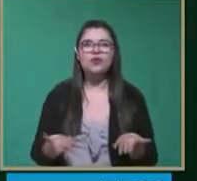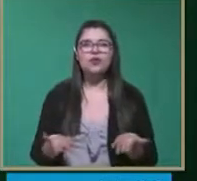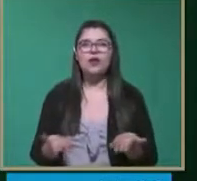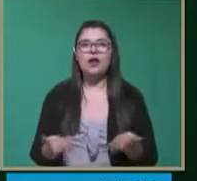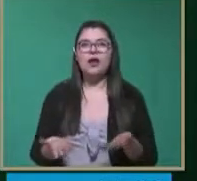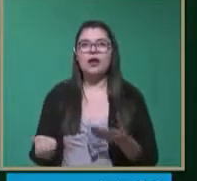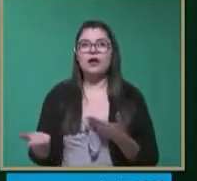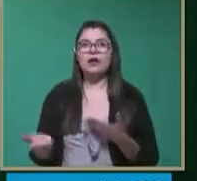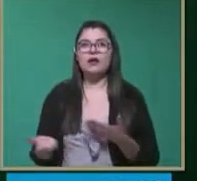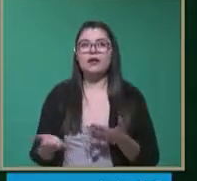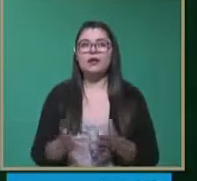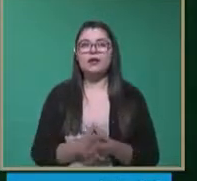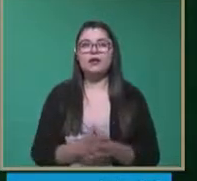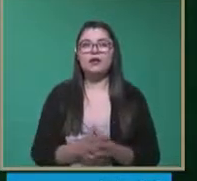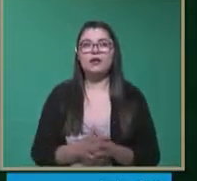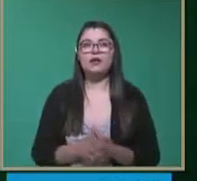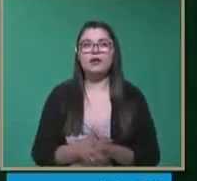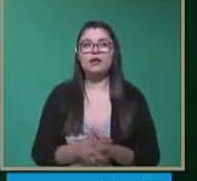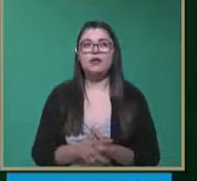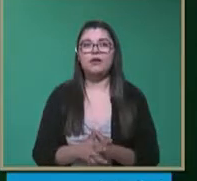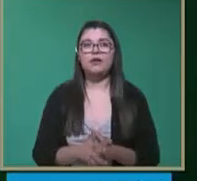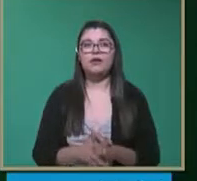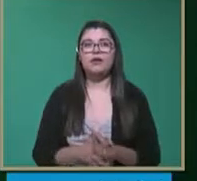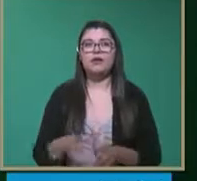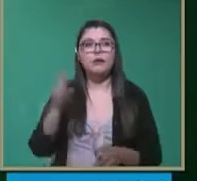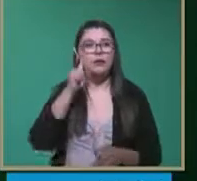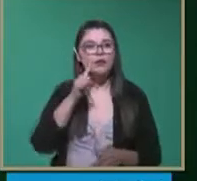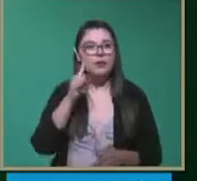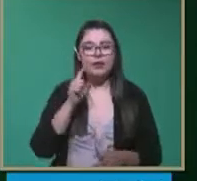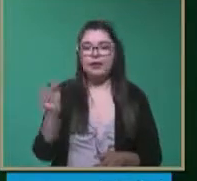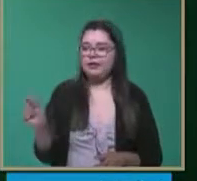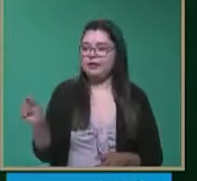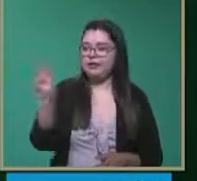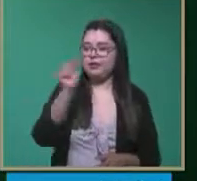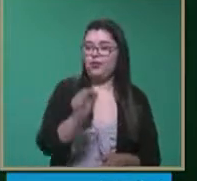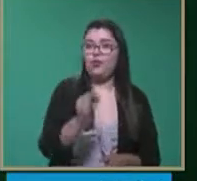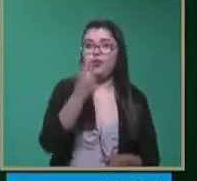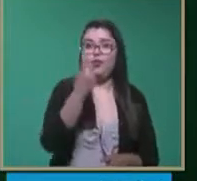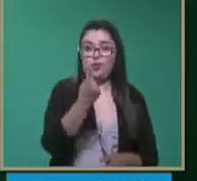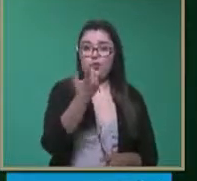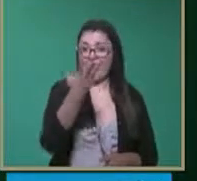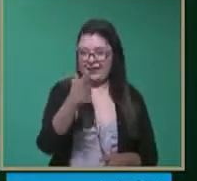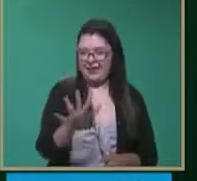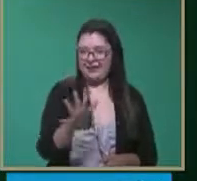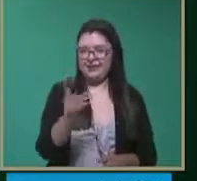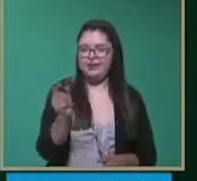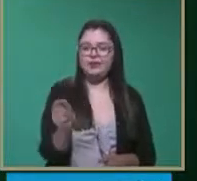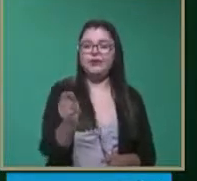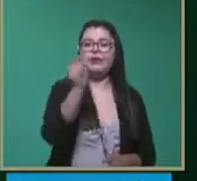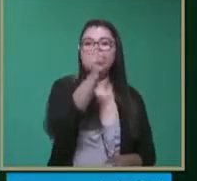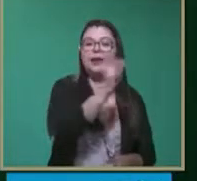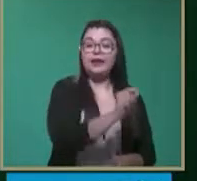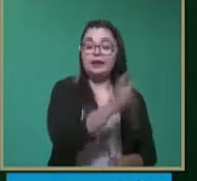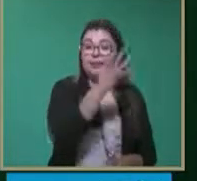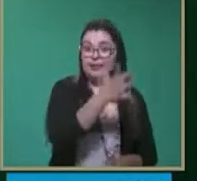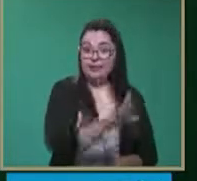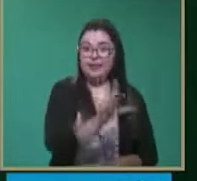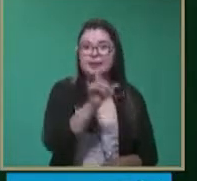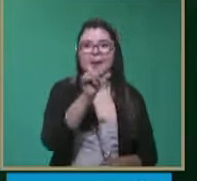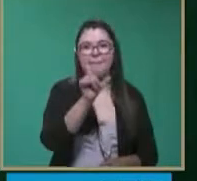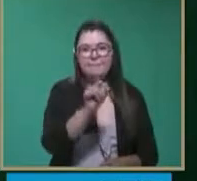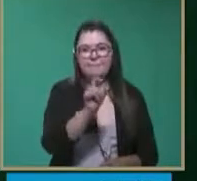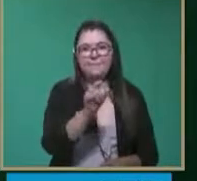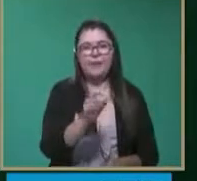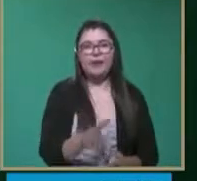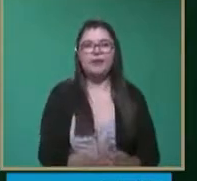llegar al 37, vamos a ver, uno. Son 10, en este caso, si ya se fijaron, no